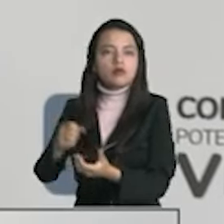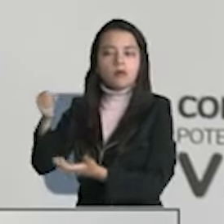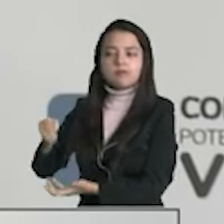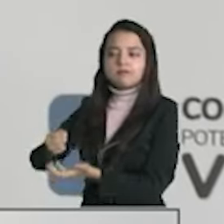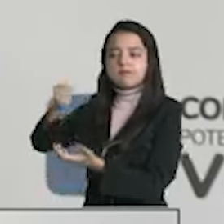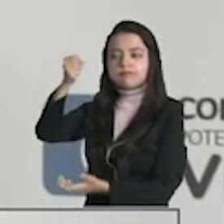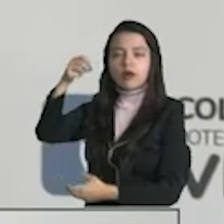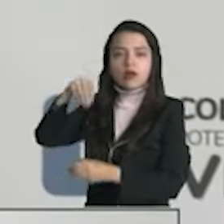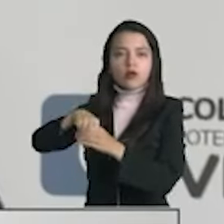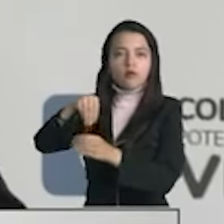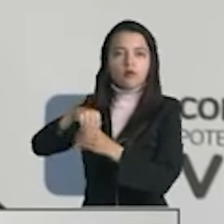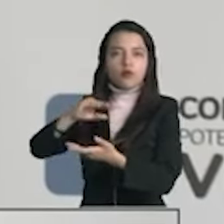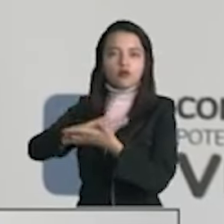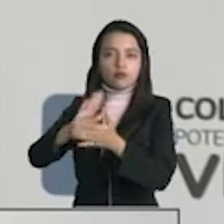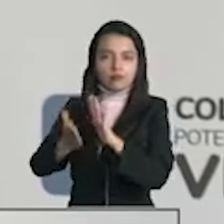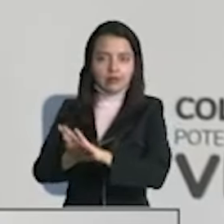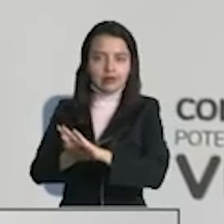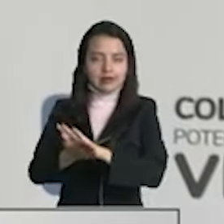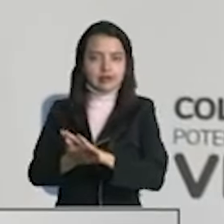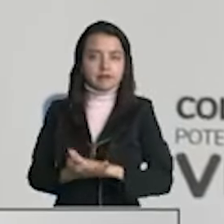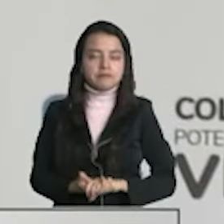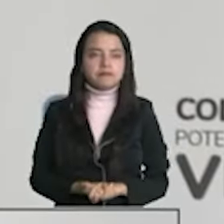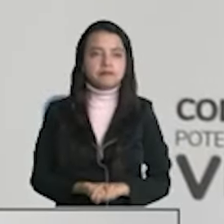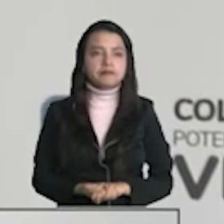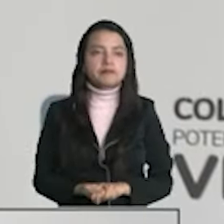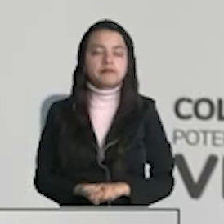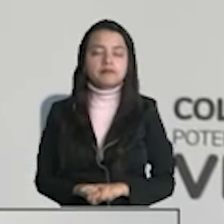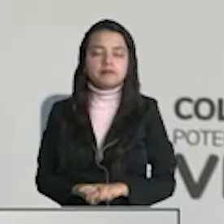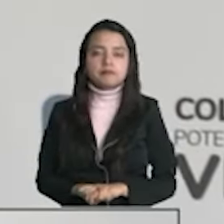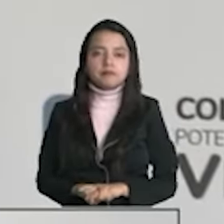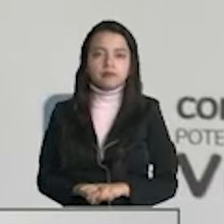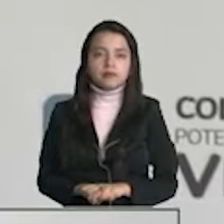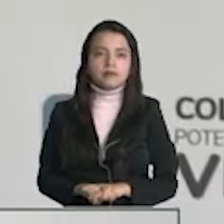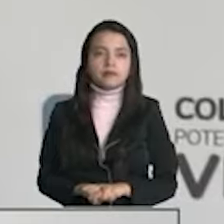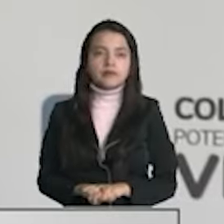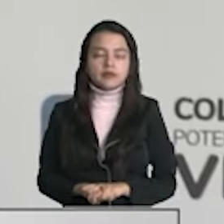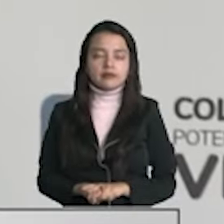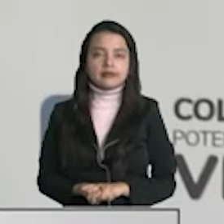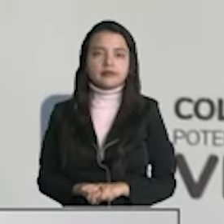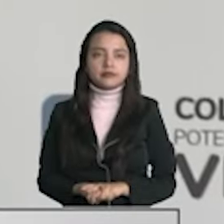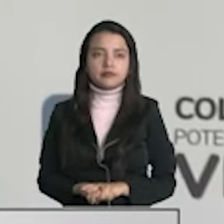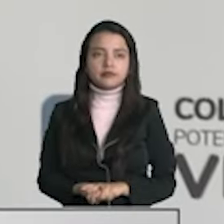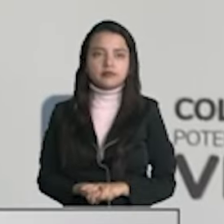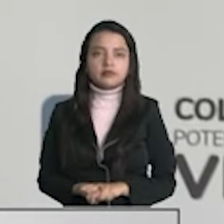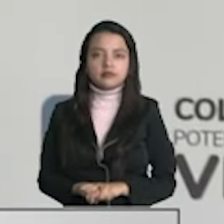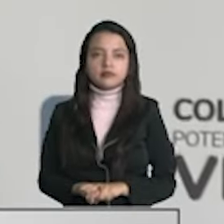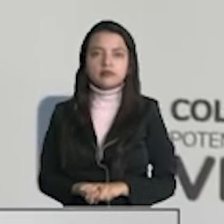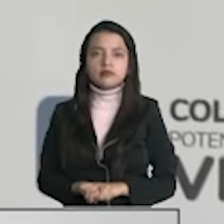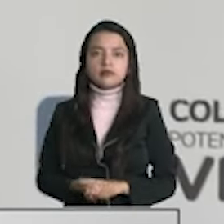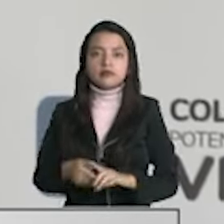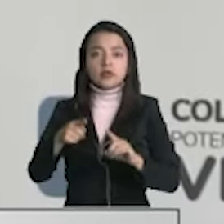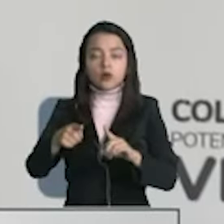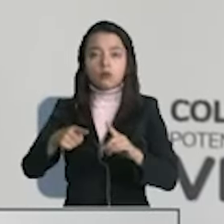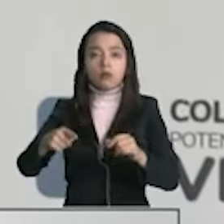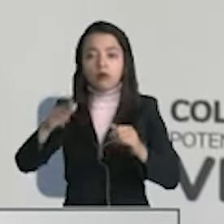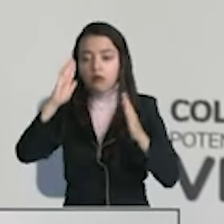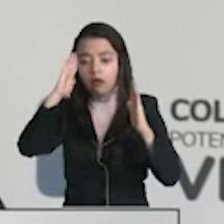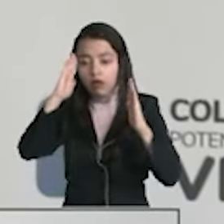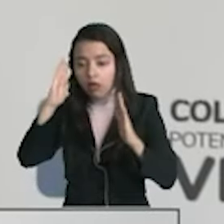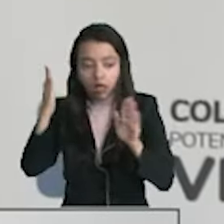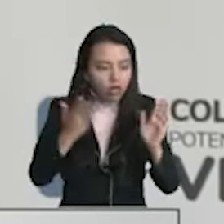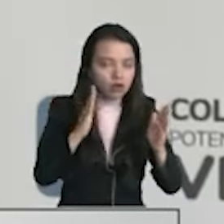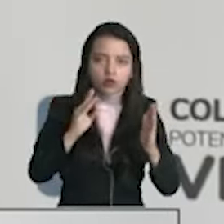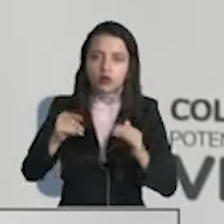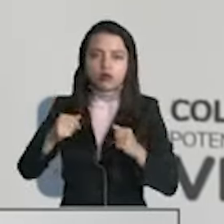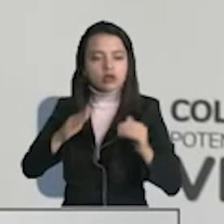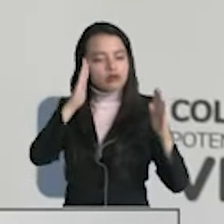Paz que no desplazan las prioridades que tiene el Hospital Militar Central para la atención